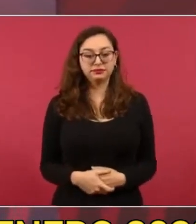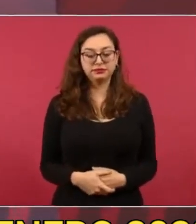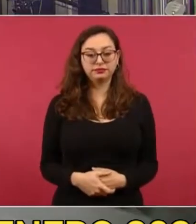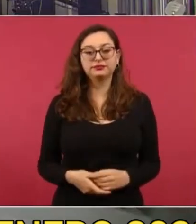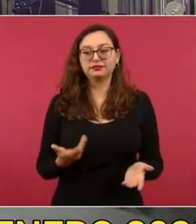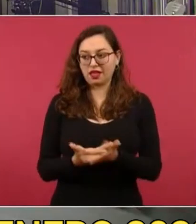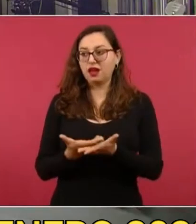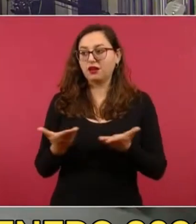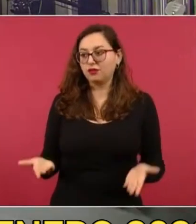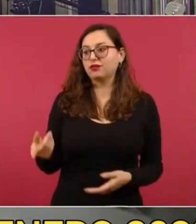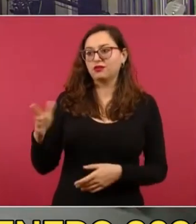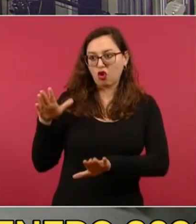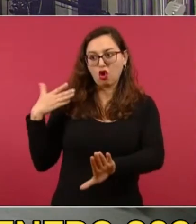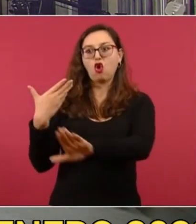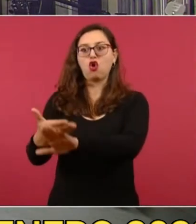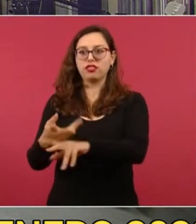que ahora